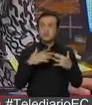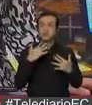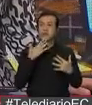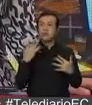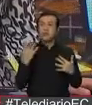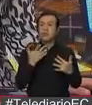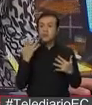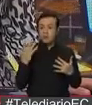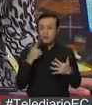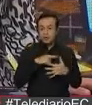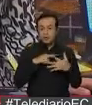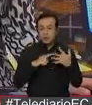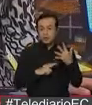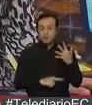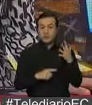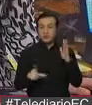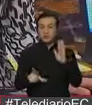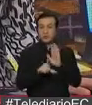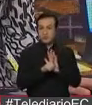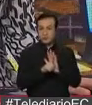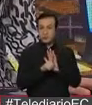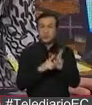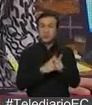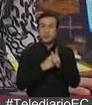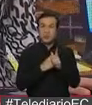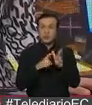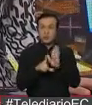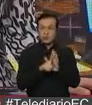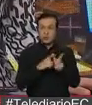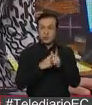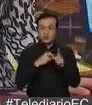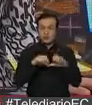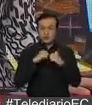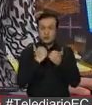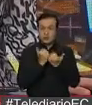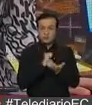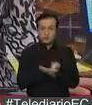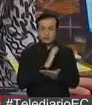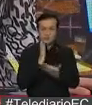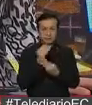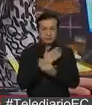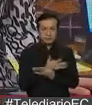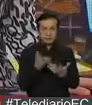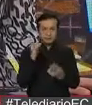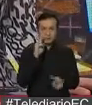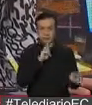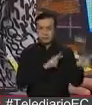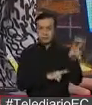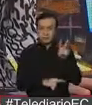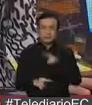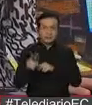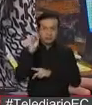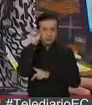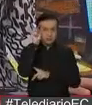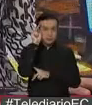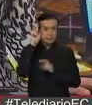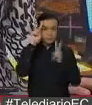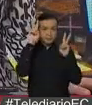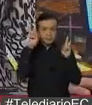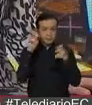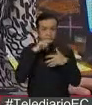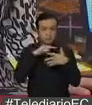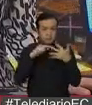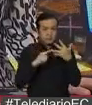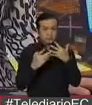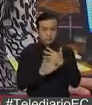ofrecen salidas a través de las leyes en materia urgente que tramita la Asamblea Nacional. Analistas ofrecen sus criterios sobre lo que